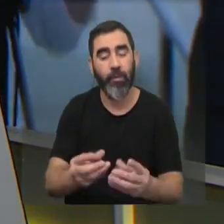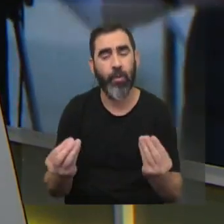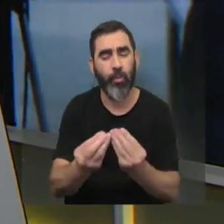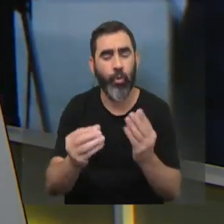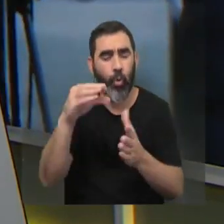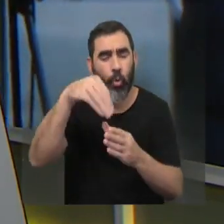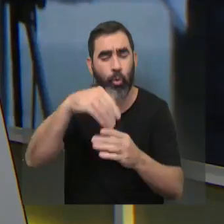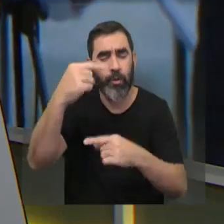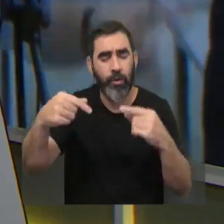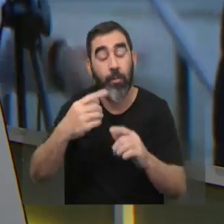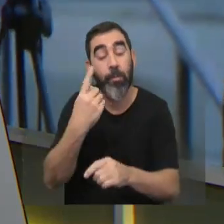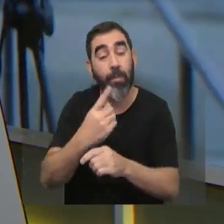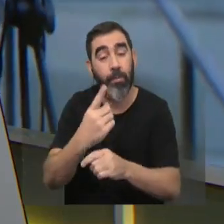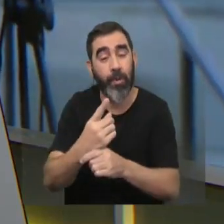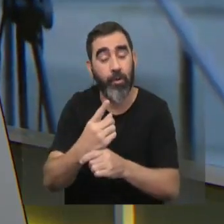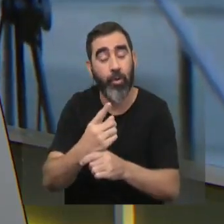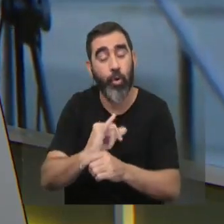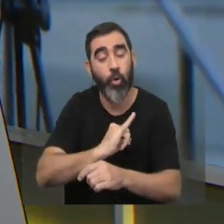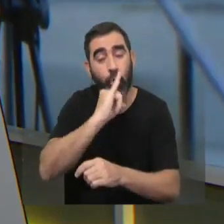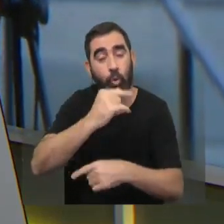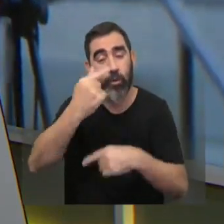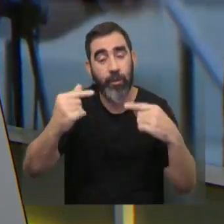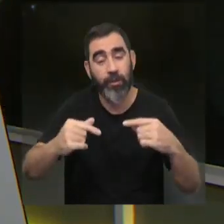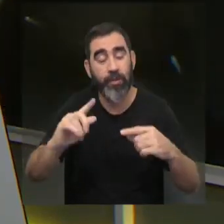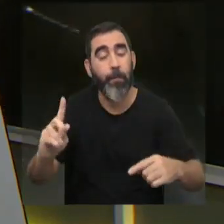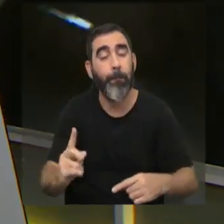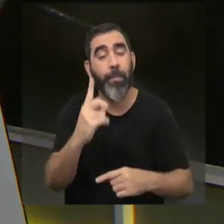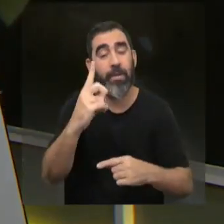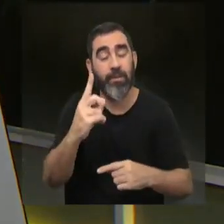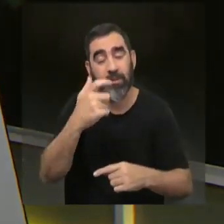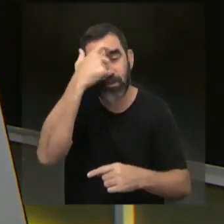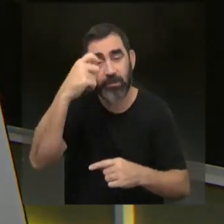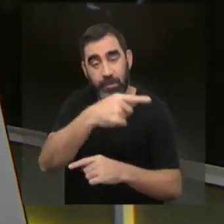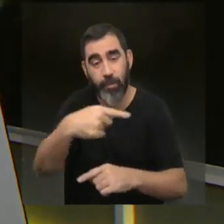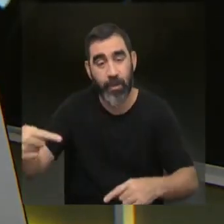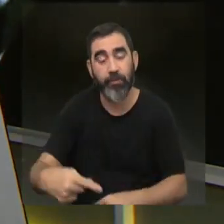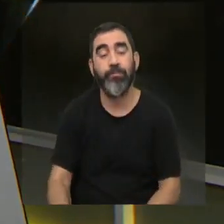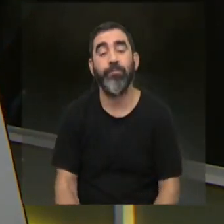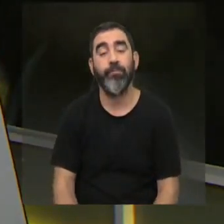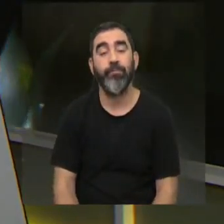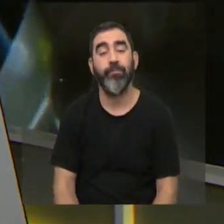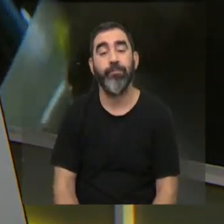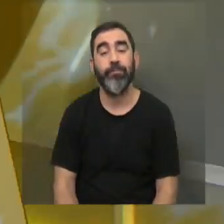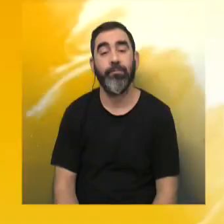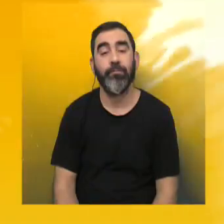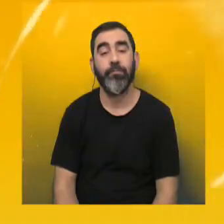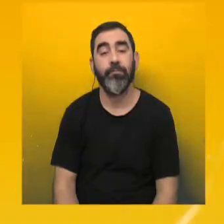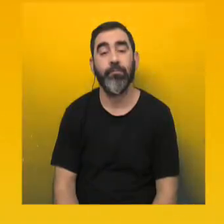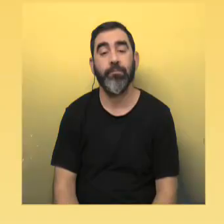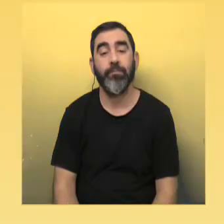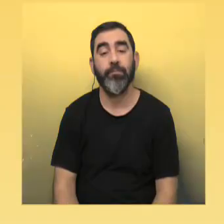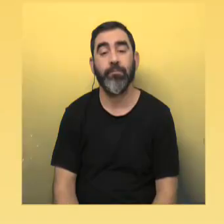otros contenidos y lo primero, lo de siempre, el salpicón con las principales noticias científicas de la semana.